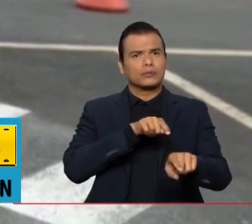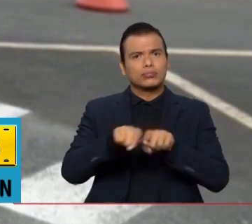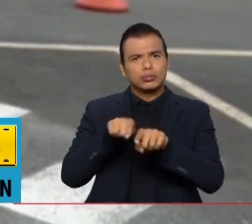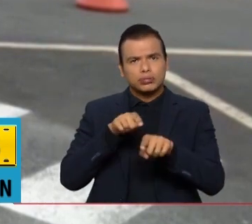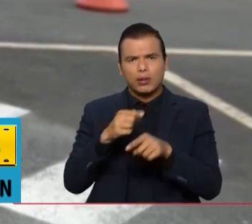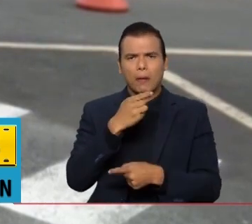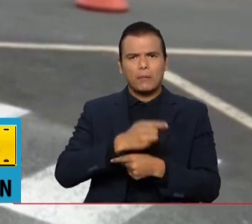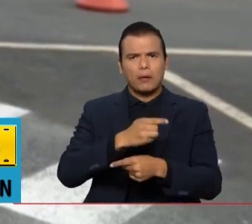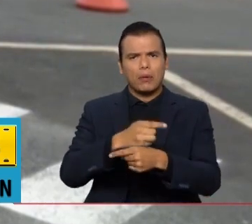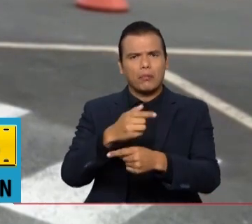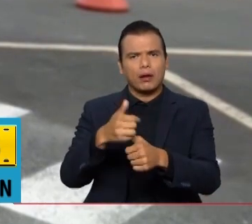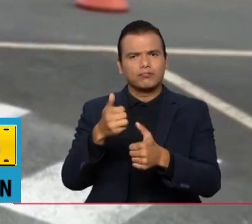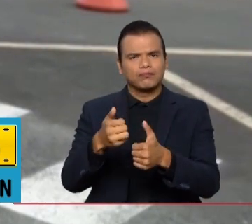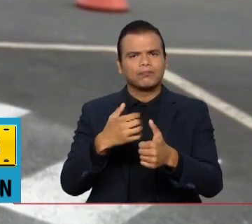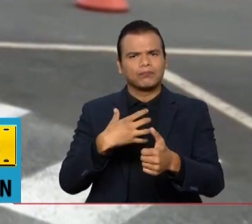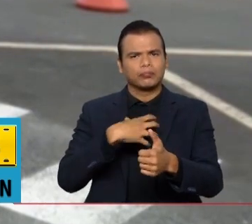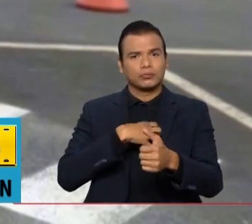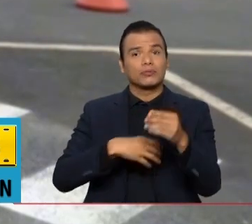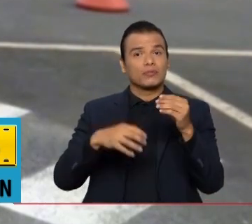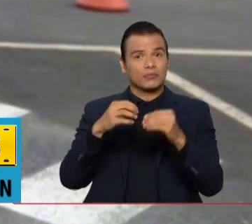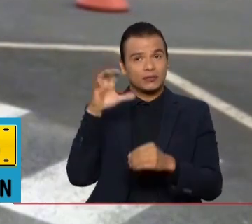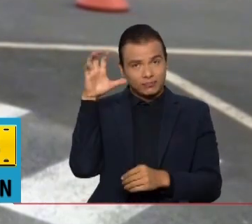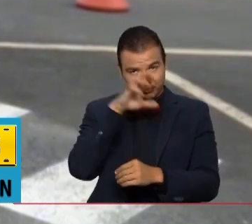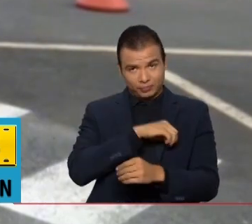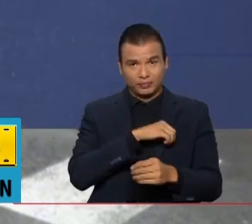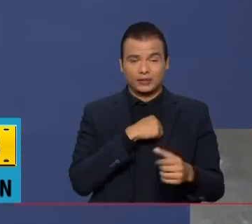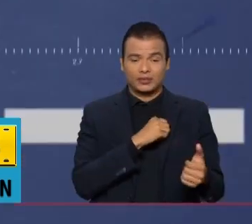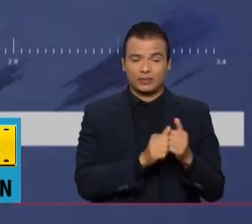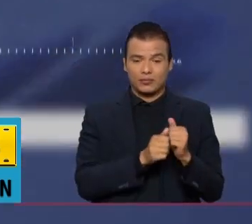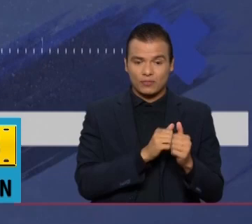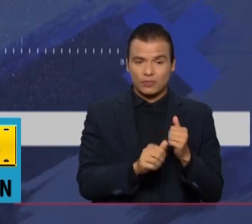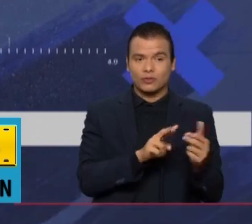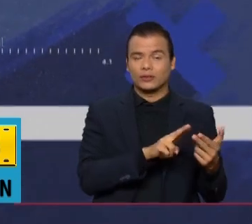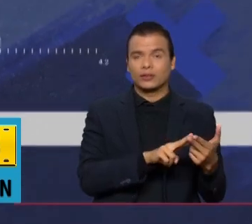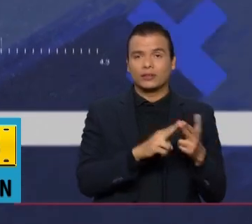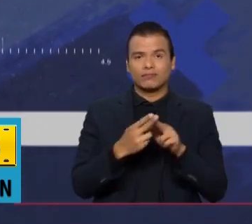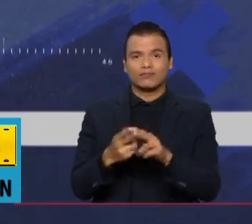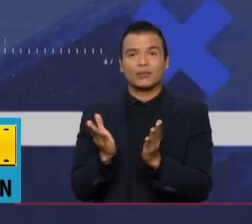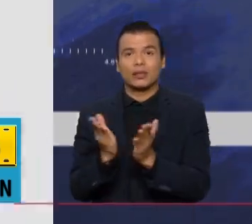deporte puede transformar vidas y apoyar la parte académica.